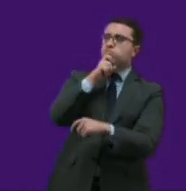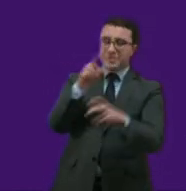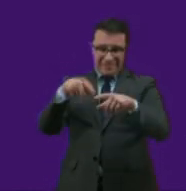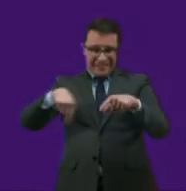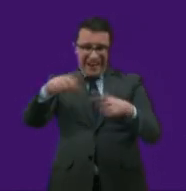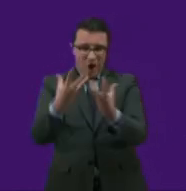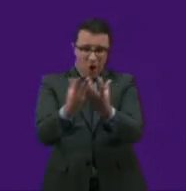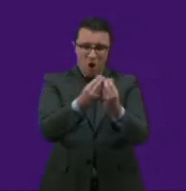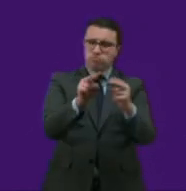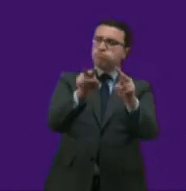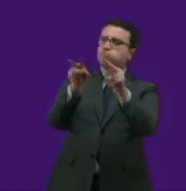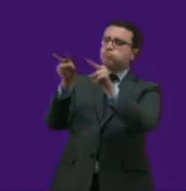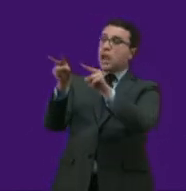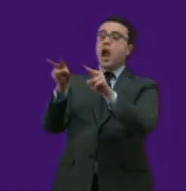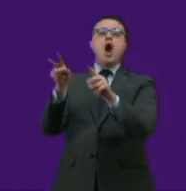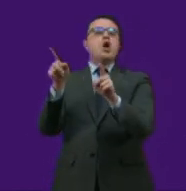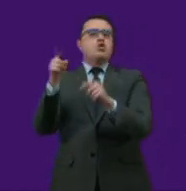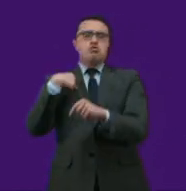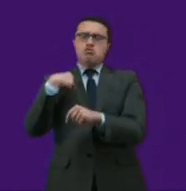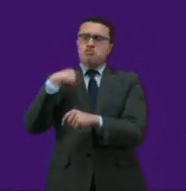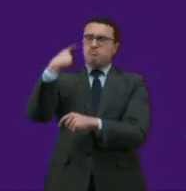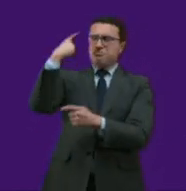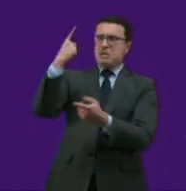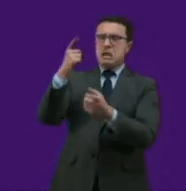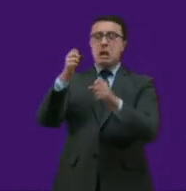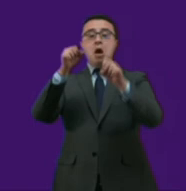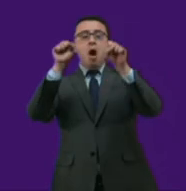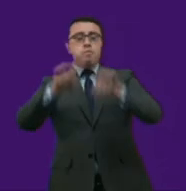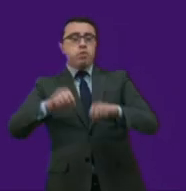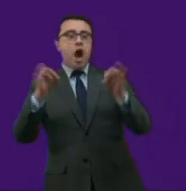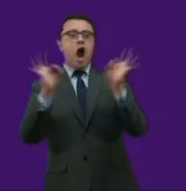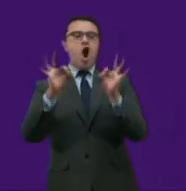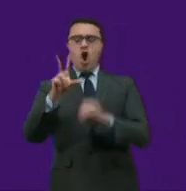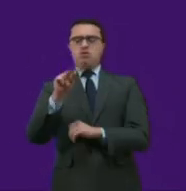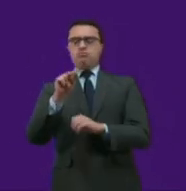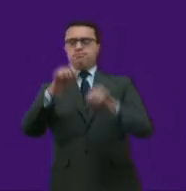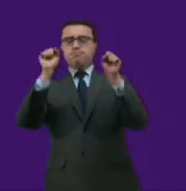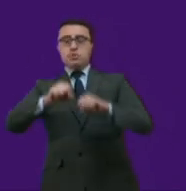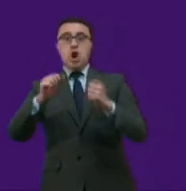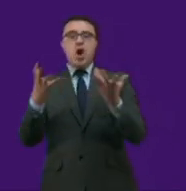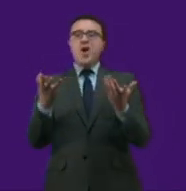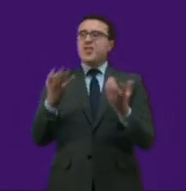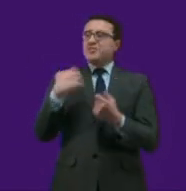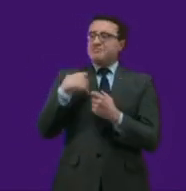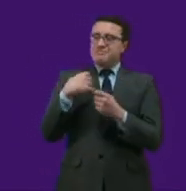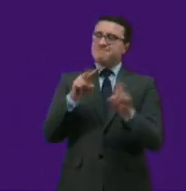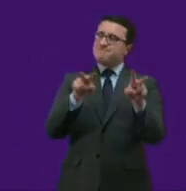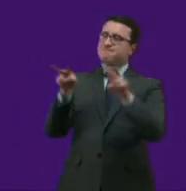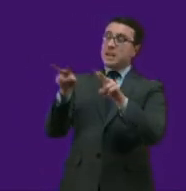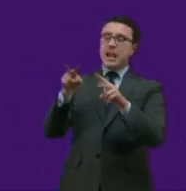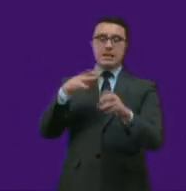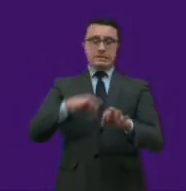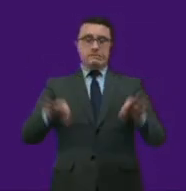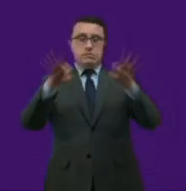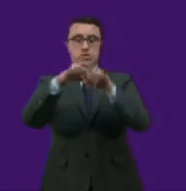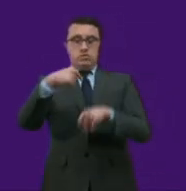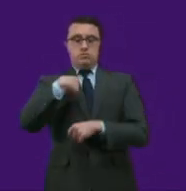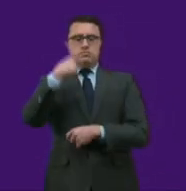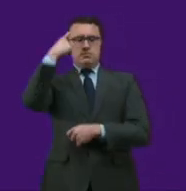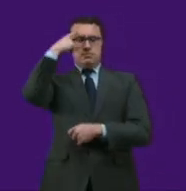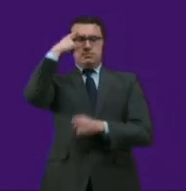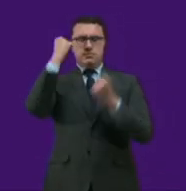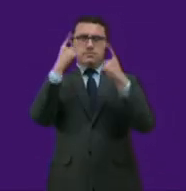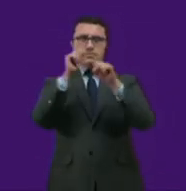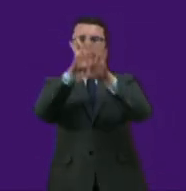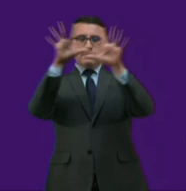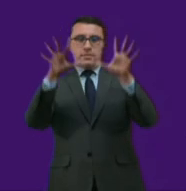cómo permitiste o no permitiste una cosa. Y creo que uno tiene que entender que eventualmente, en algún momento, usted va